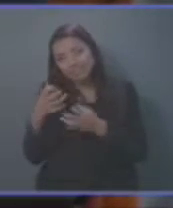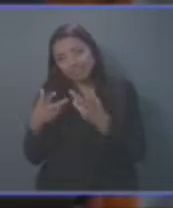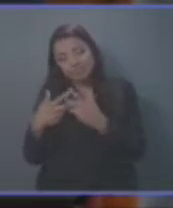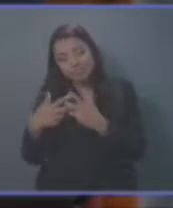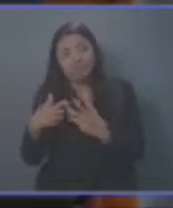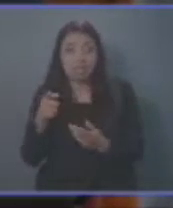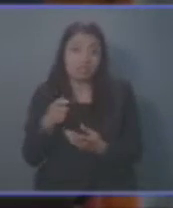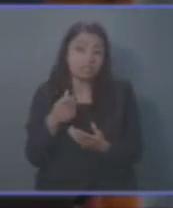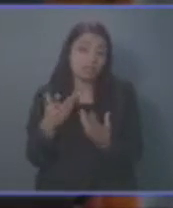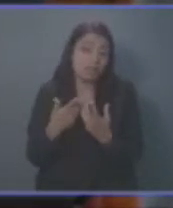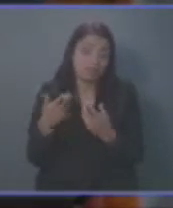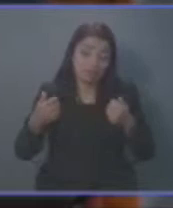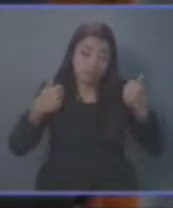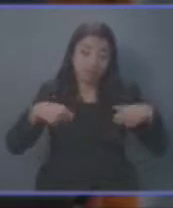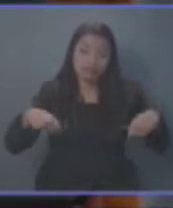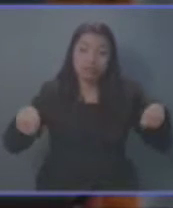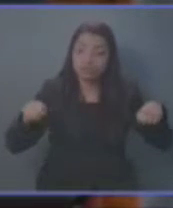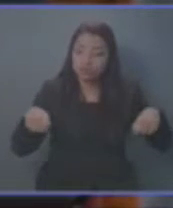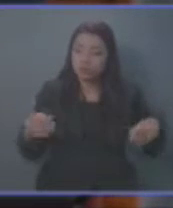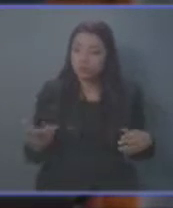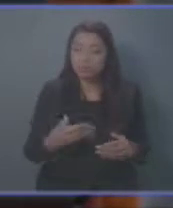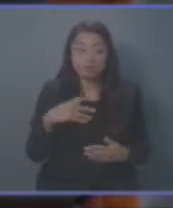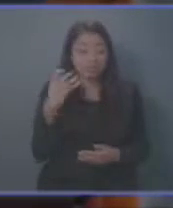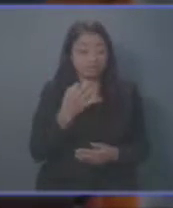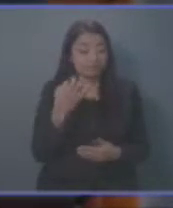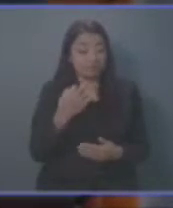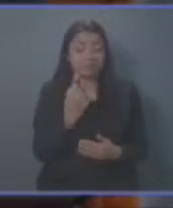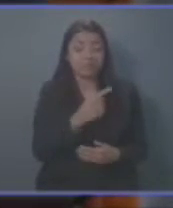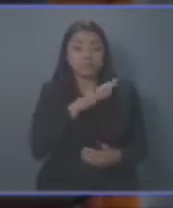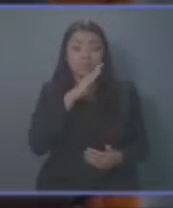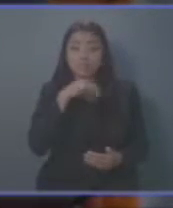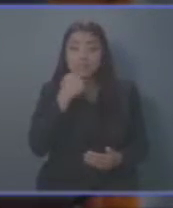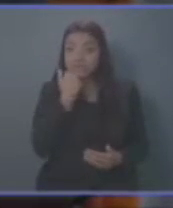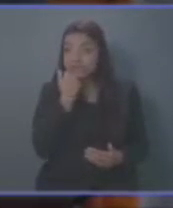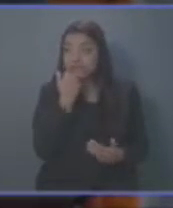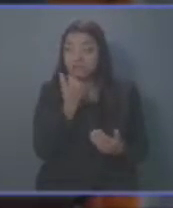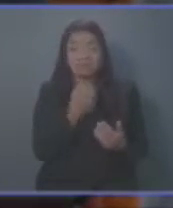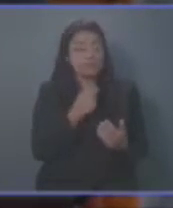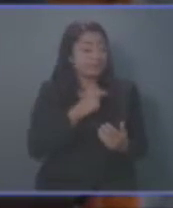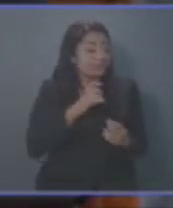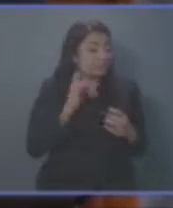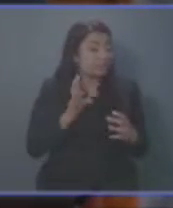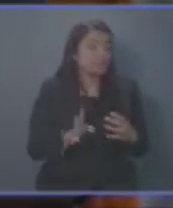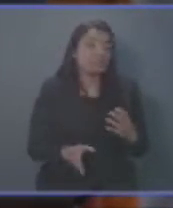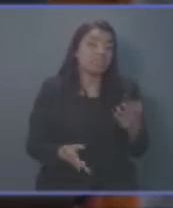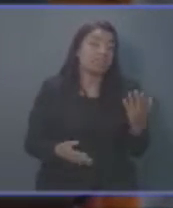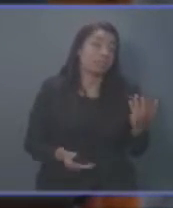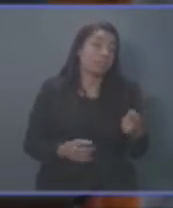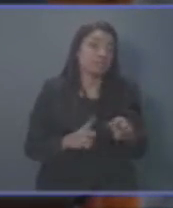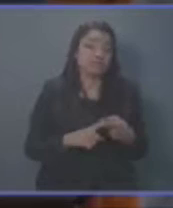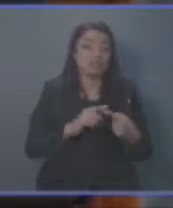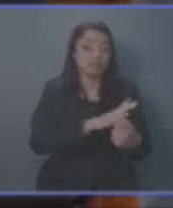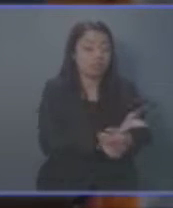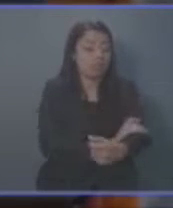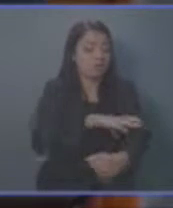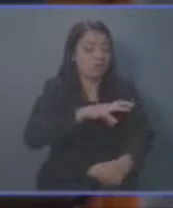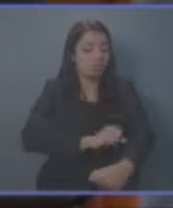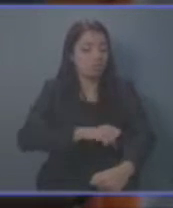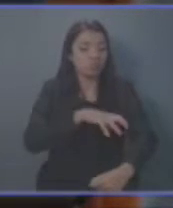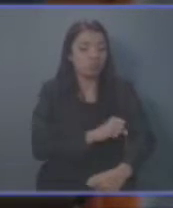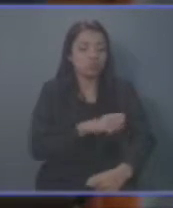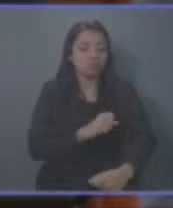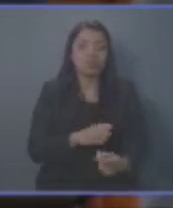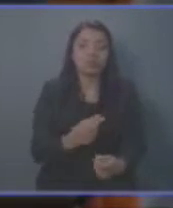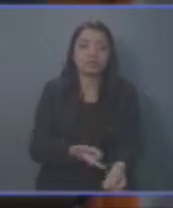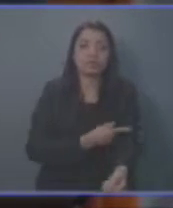exclusivamente atender las altas demandas de pacientes con enfermedades crónicas como hipertensión arterial,